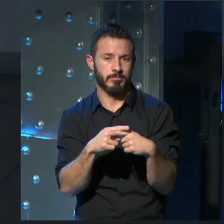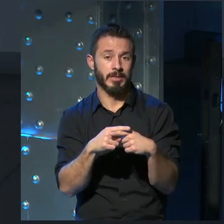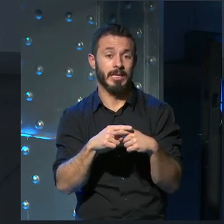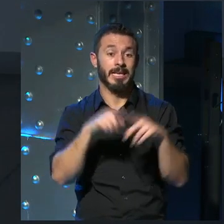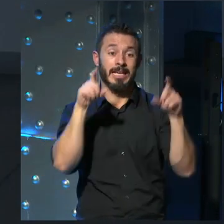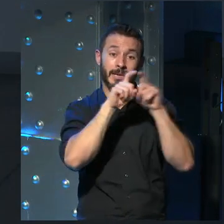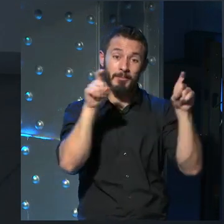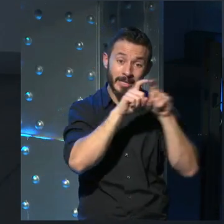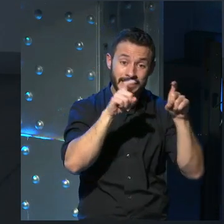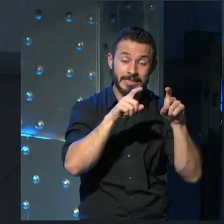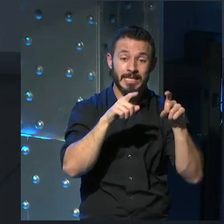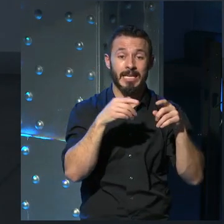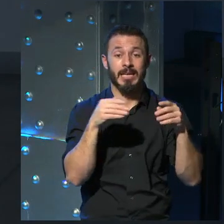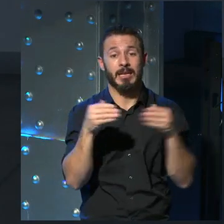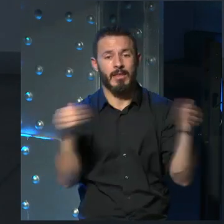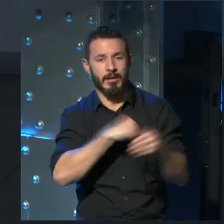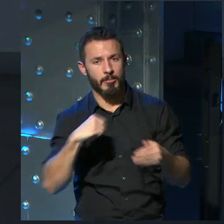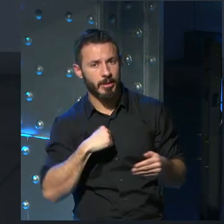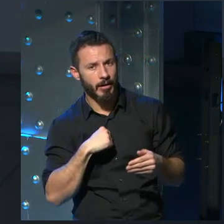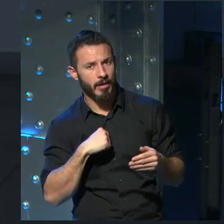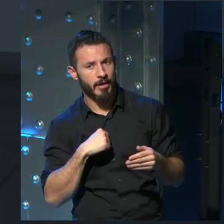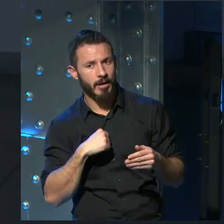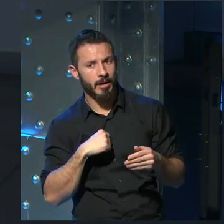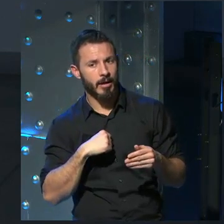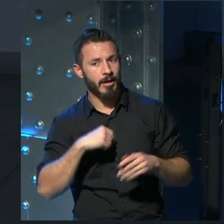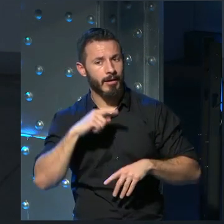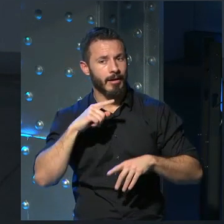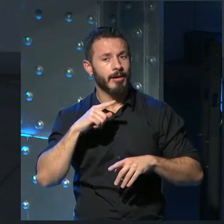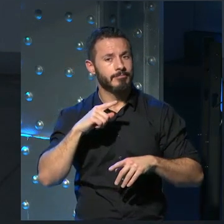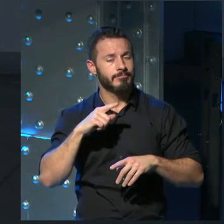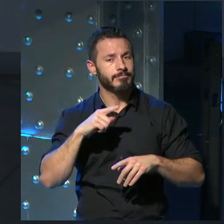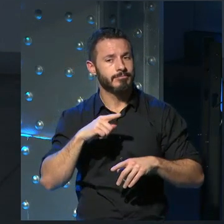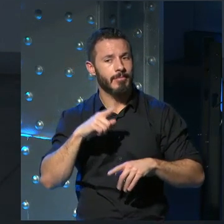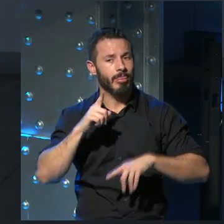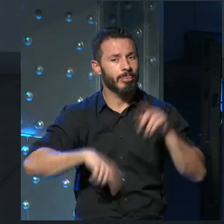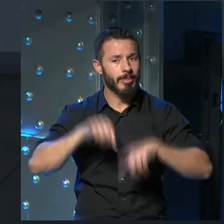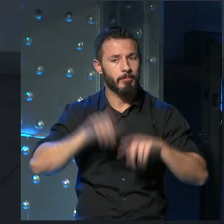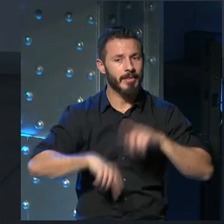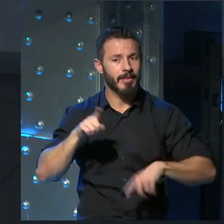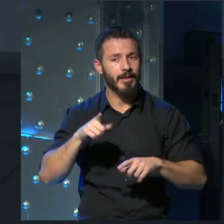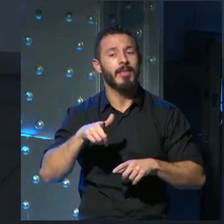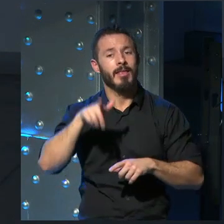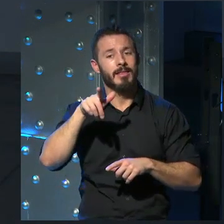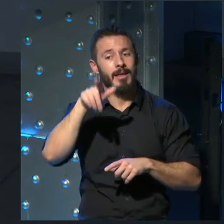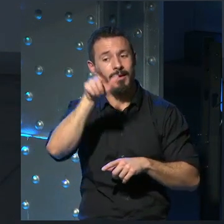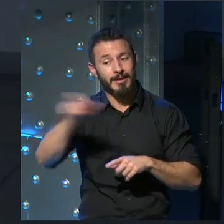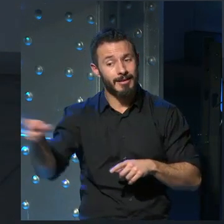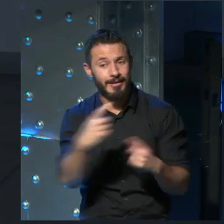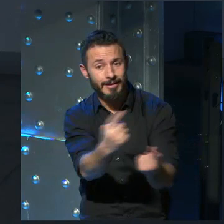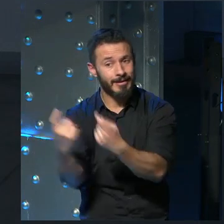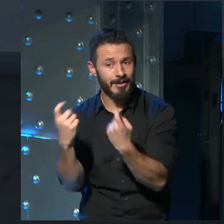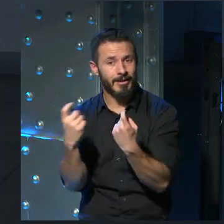empresas y las iniciativas privadas vendrá de esa capacidad de incorporar como una responsabilidad propia las necesidades